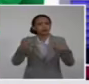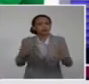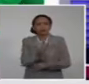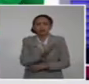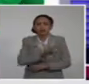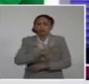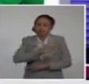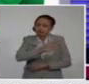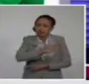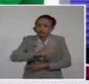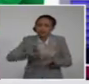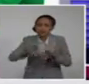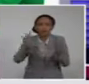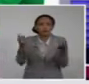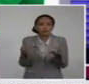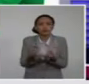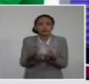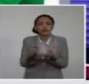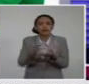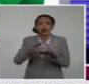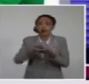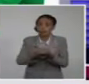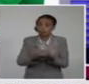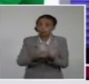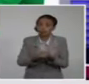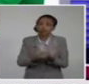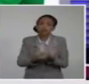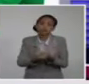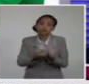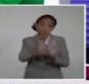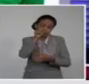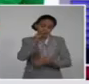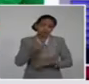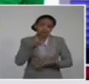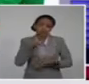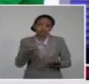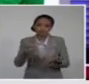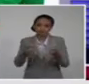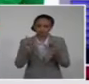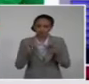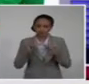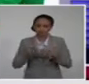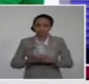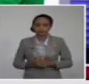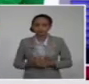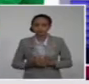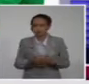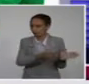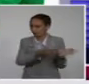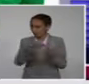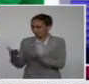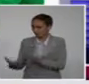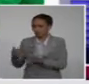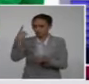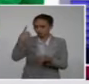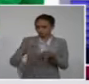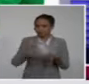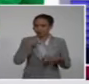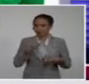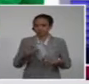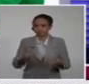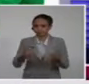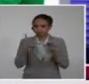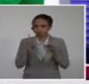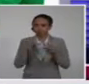familiares y amistades, fallece esta paciente. Fallece una paciente